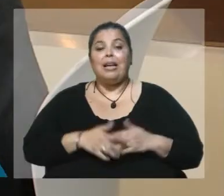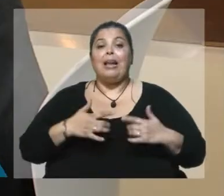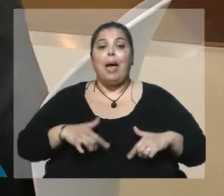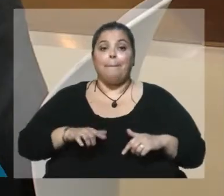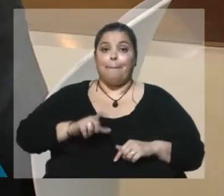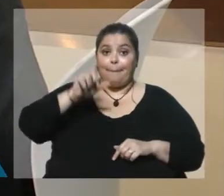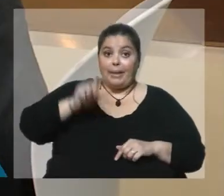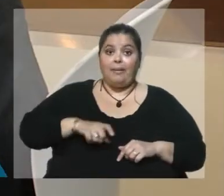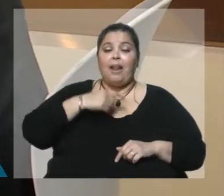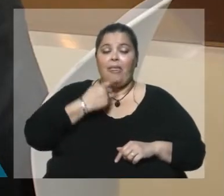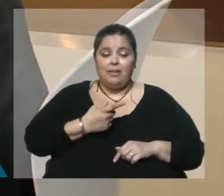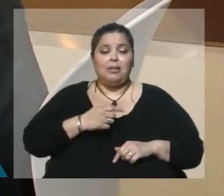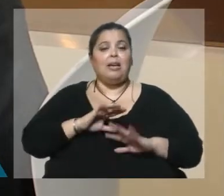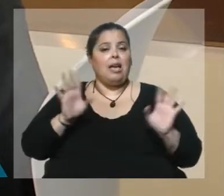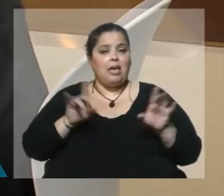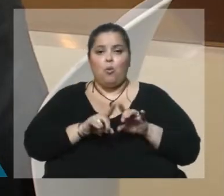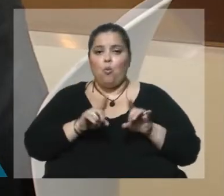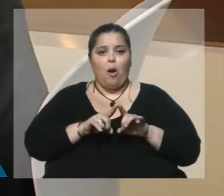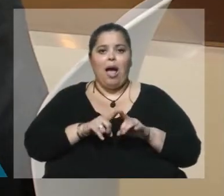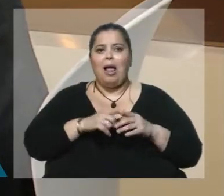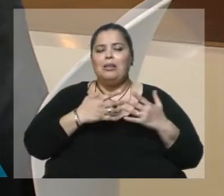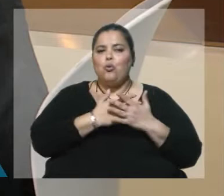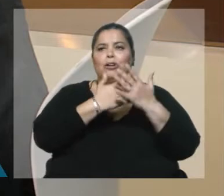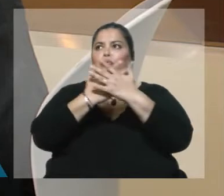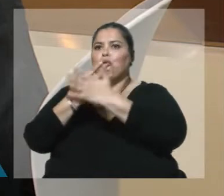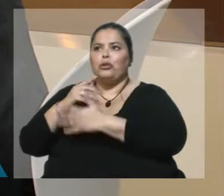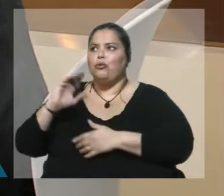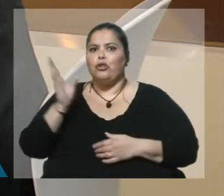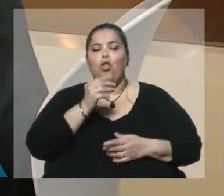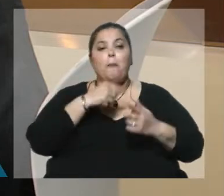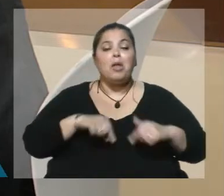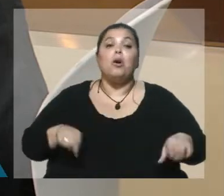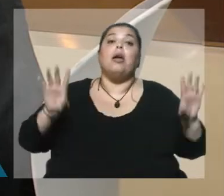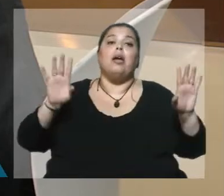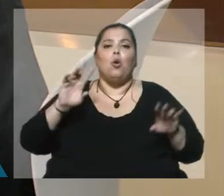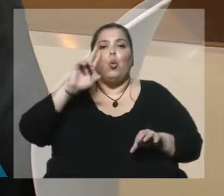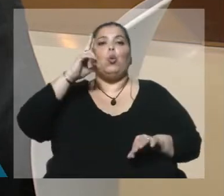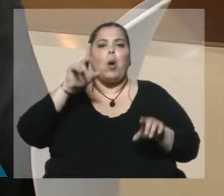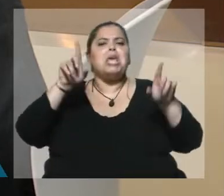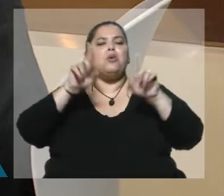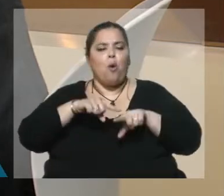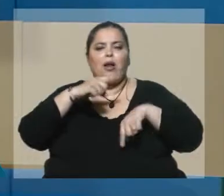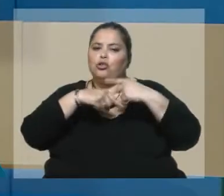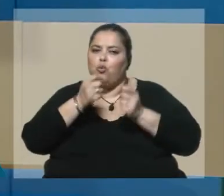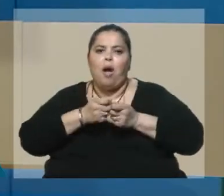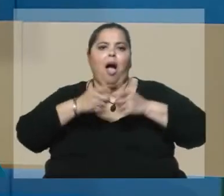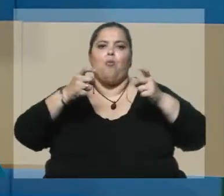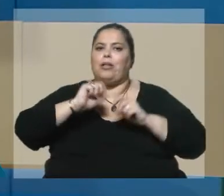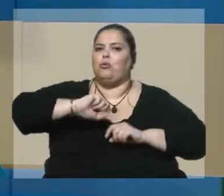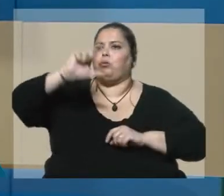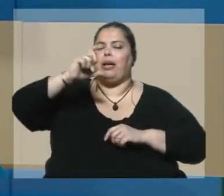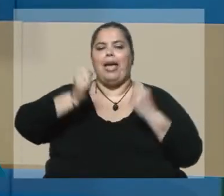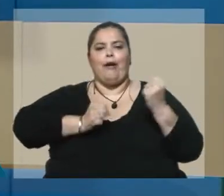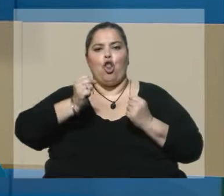dice que más a todos a golpeado y que dentro de todo Uruguay este va a tener un crecimiento en su economía no va por ahí